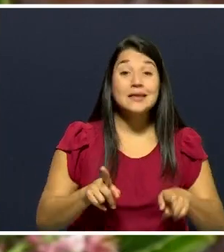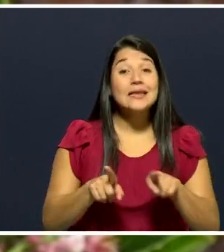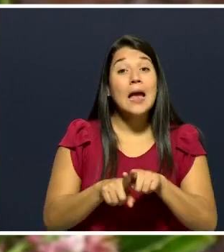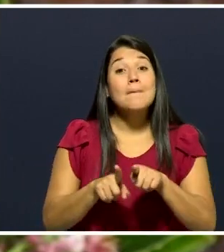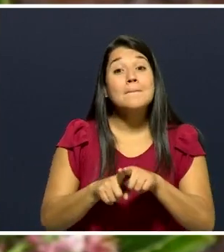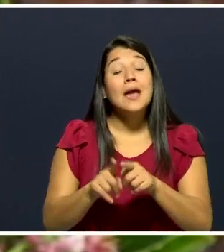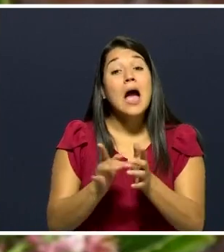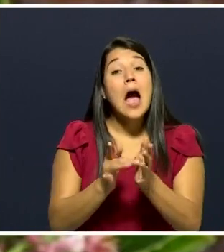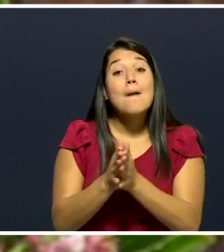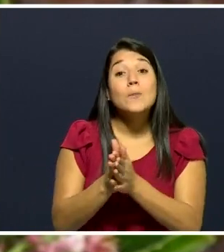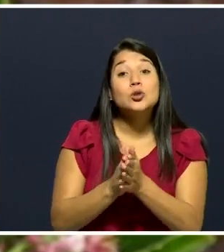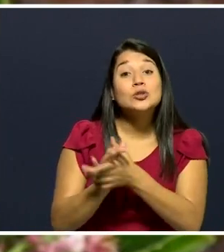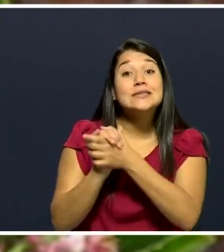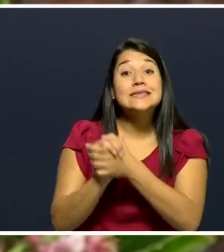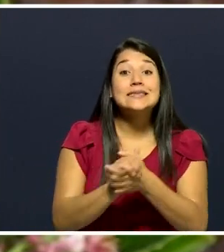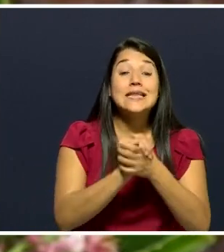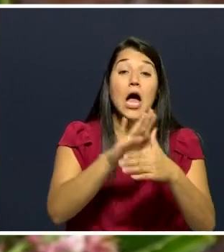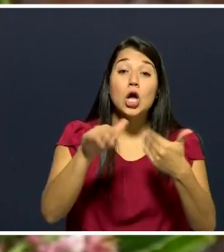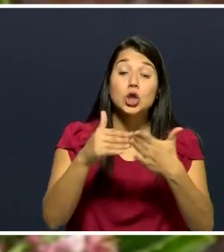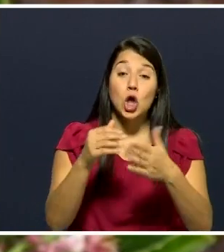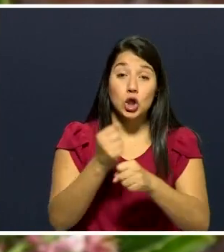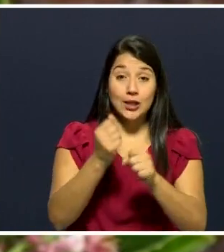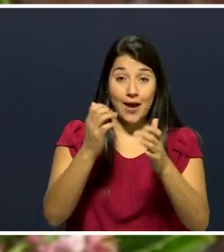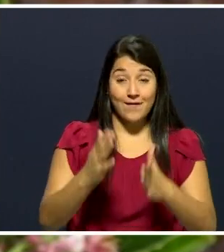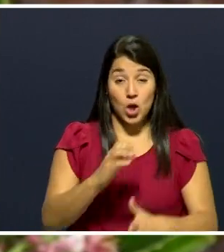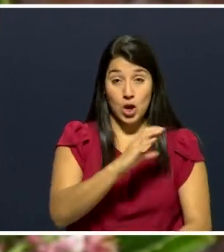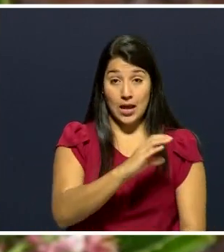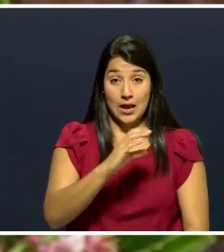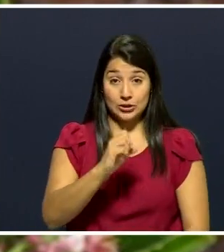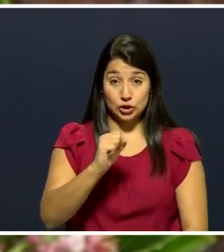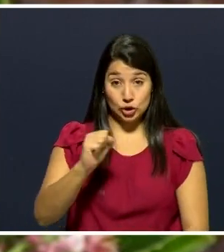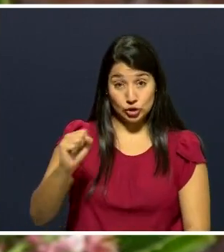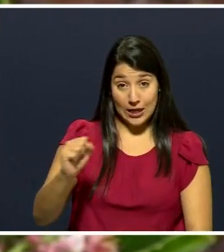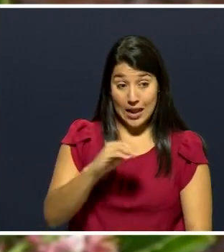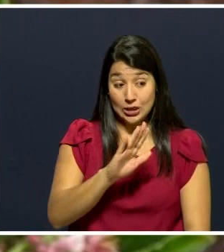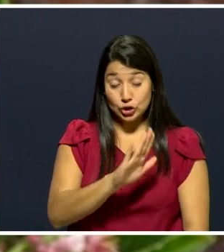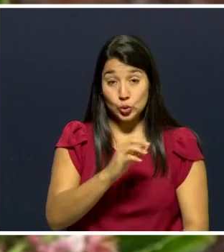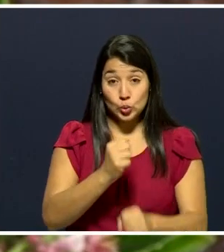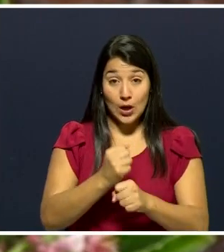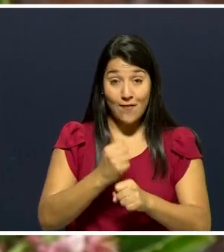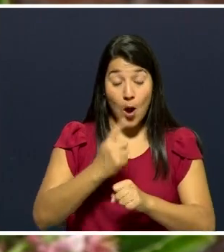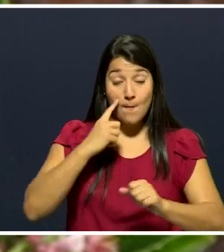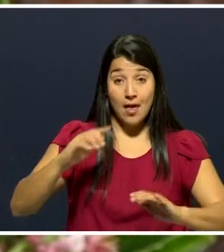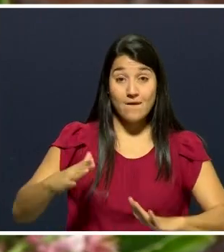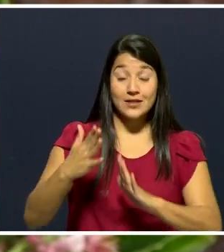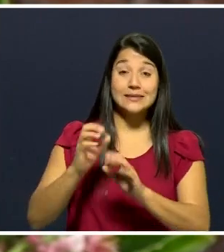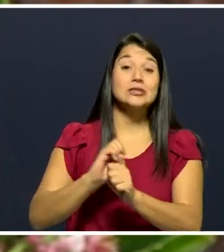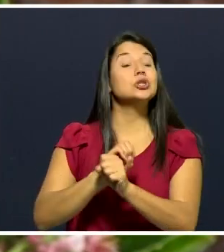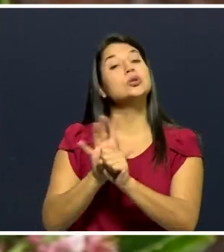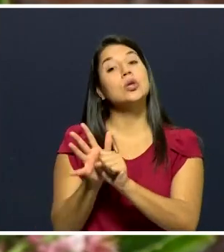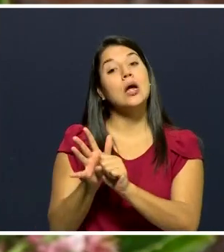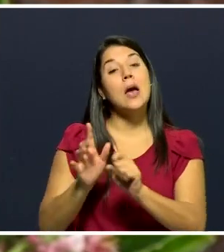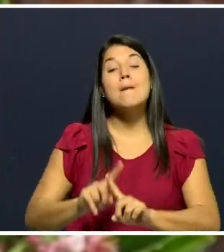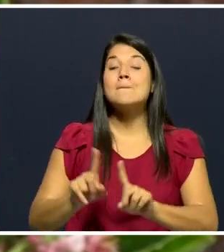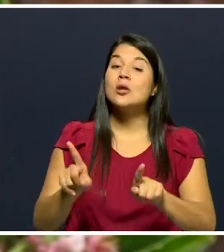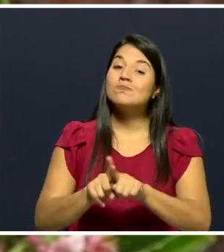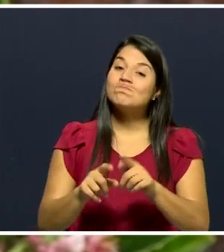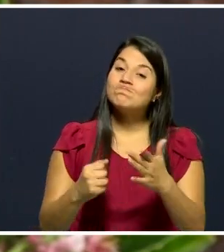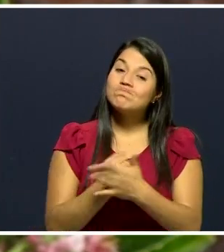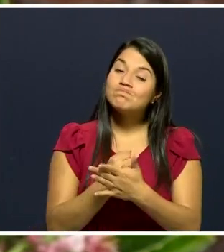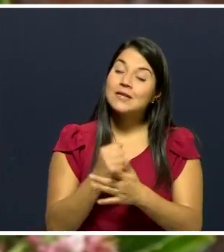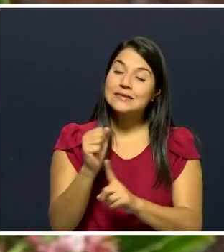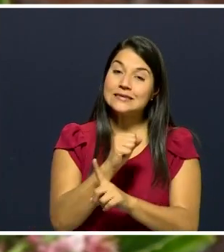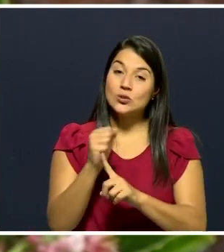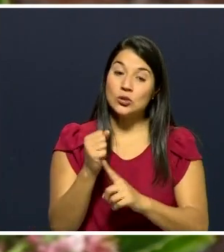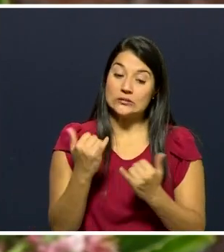felicitar a todos los funcionarios de la Caja Costarricense del Seguro Social y de su labor contra el coronavirus. No obstante, lamentó la situación financiera